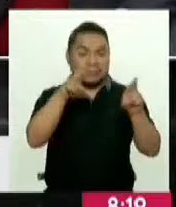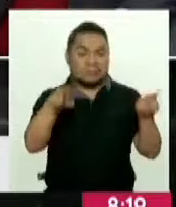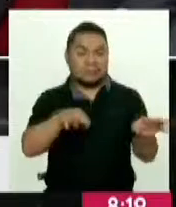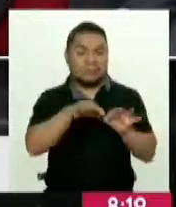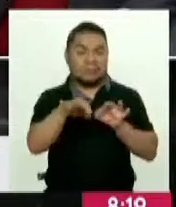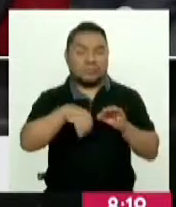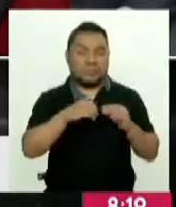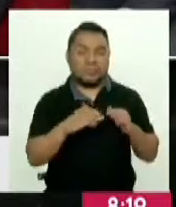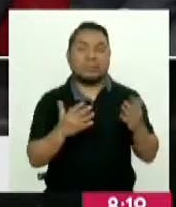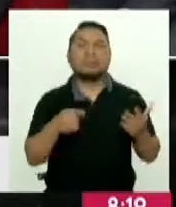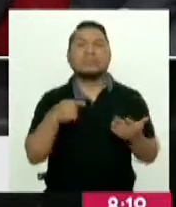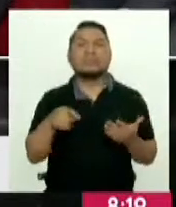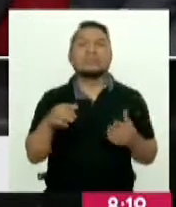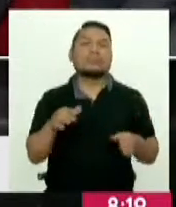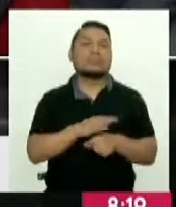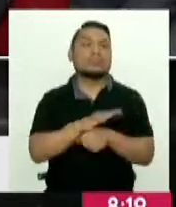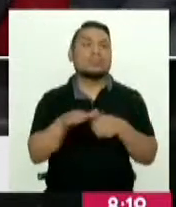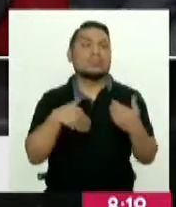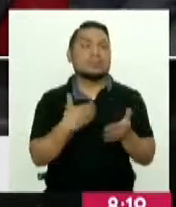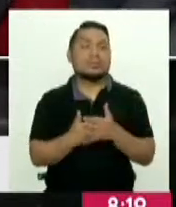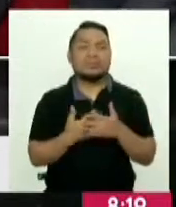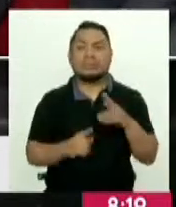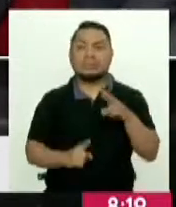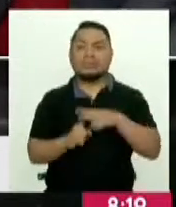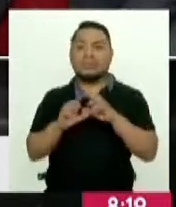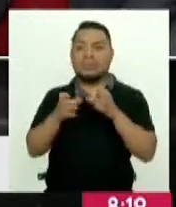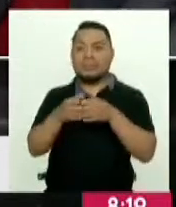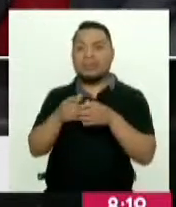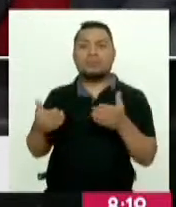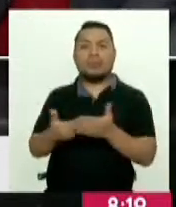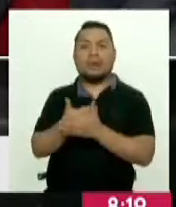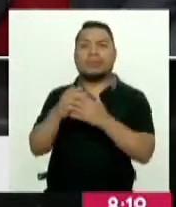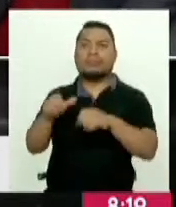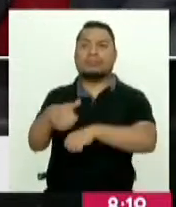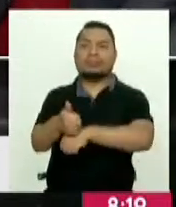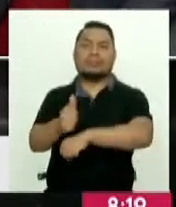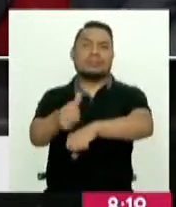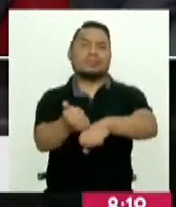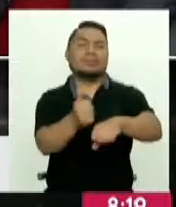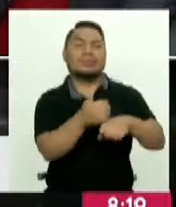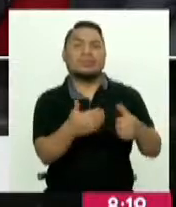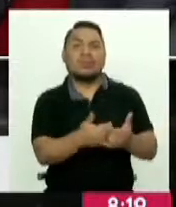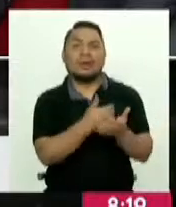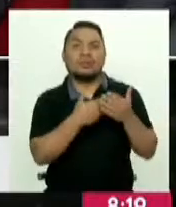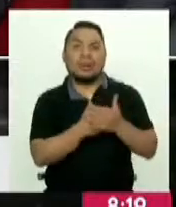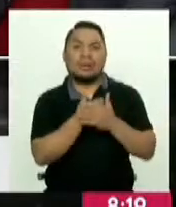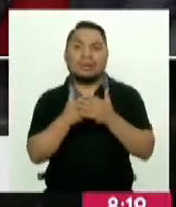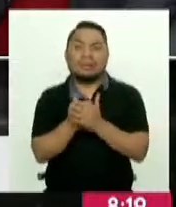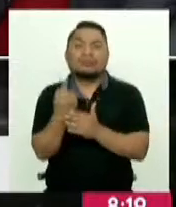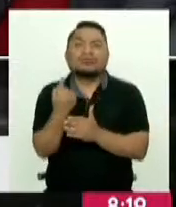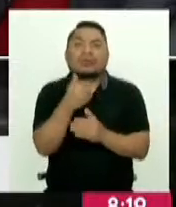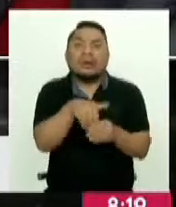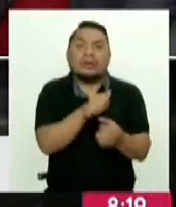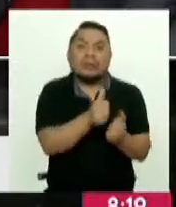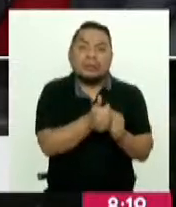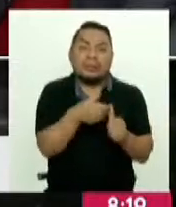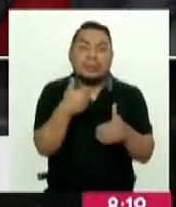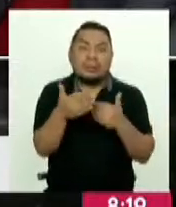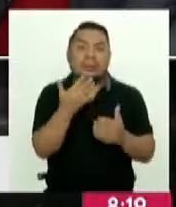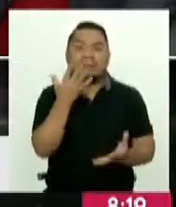más, se ha atomizado totalmente, surgen movimientos locales, regionales, que aparecen solo por procesos electorales y